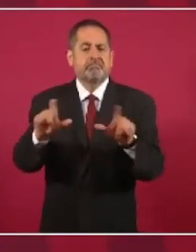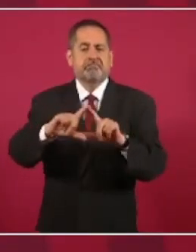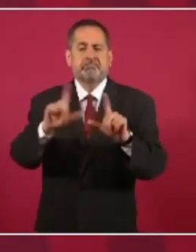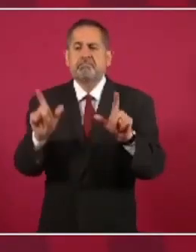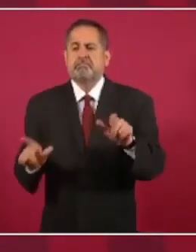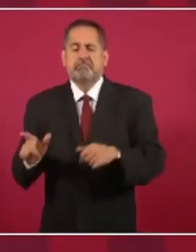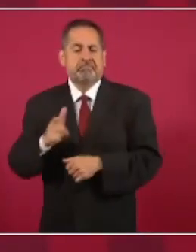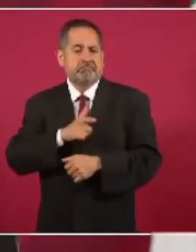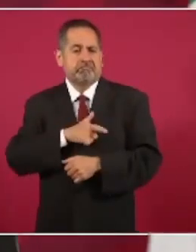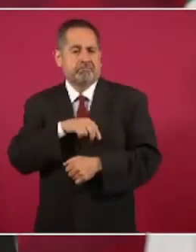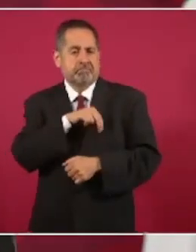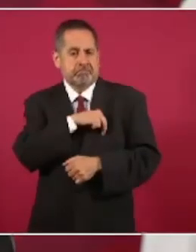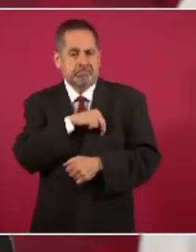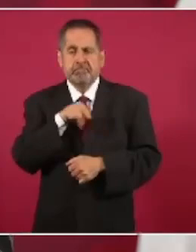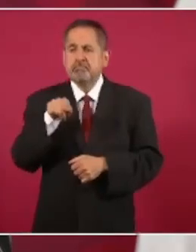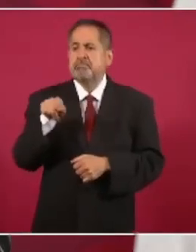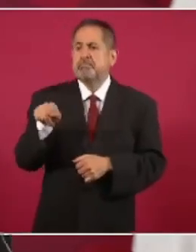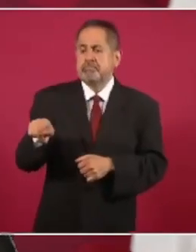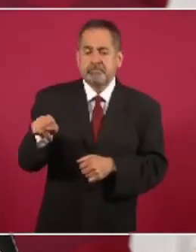y